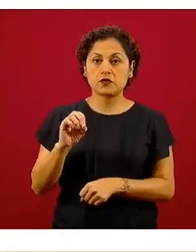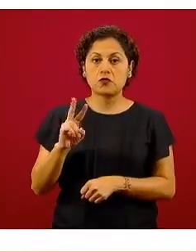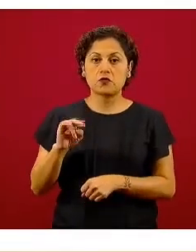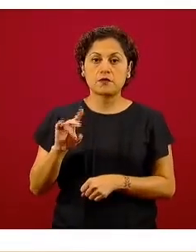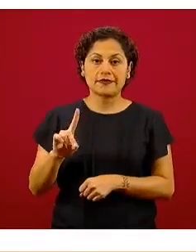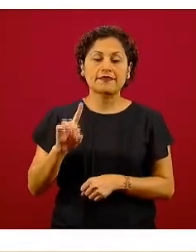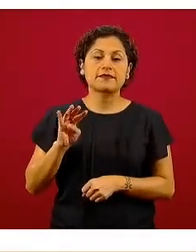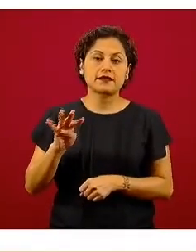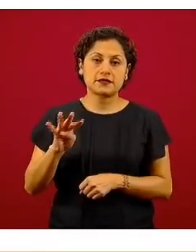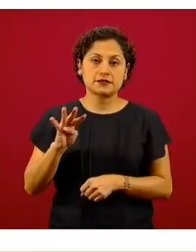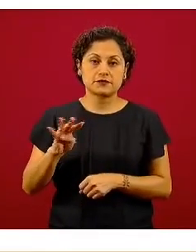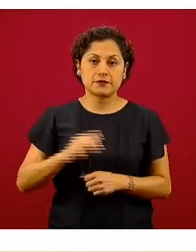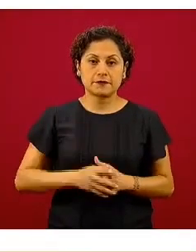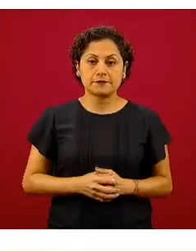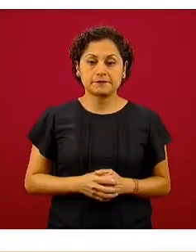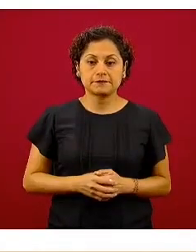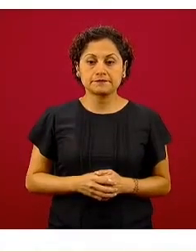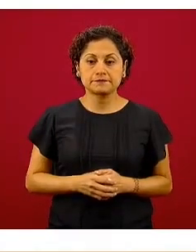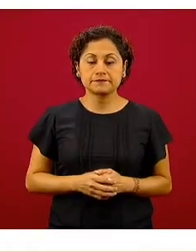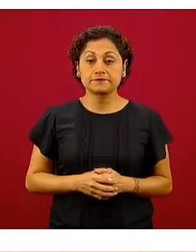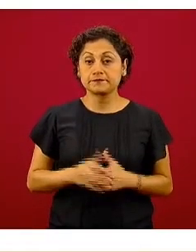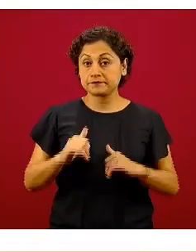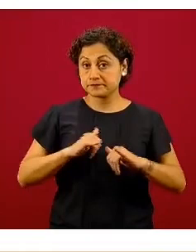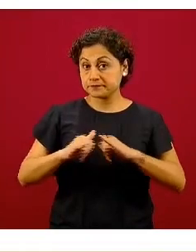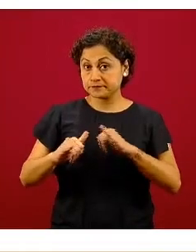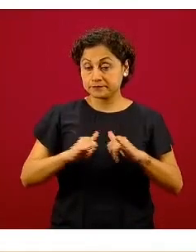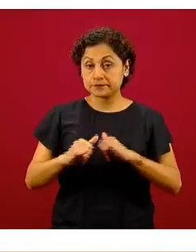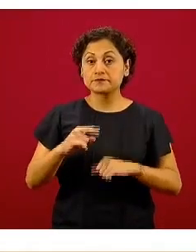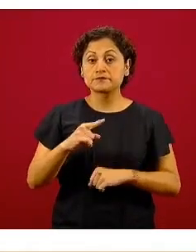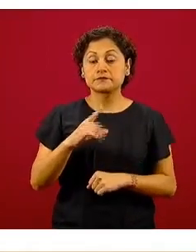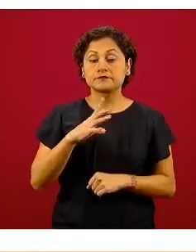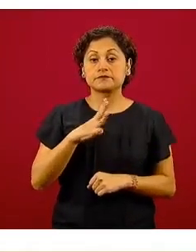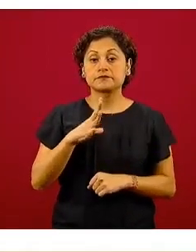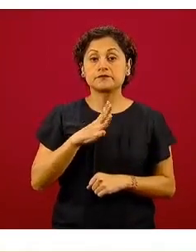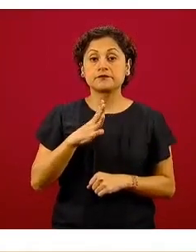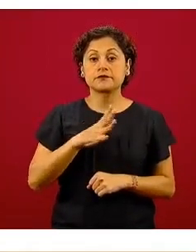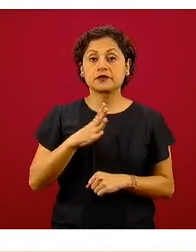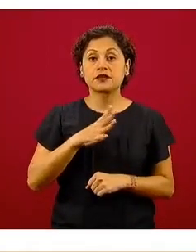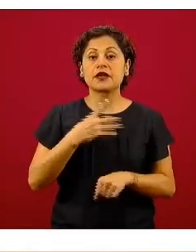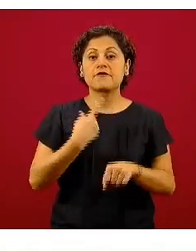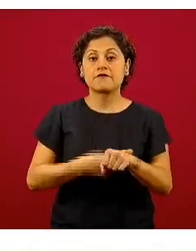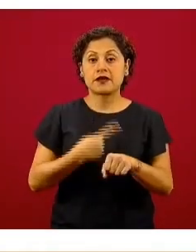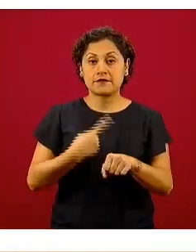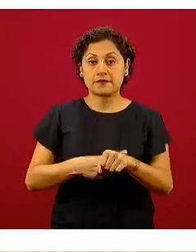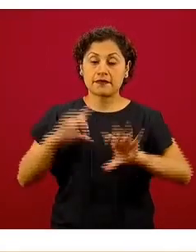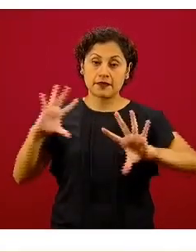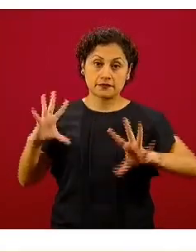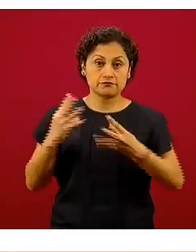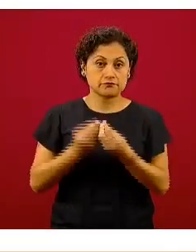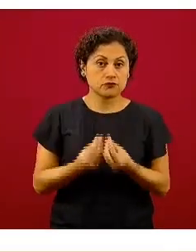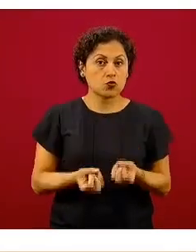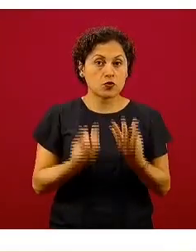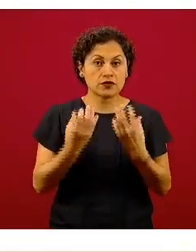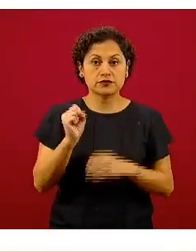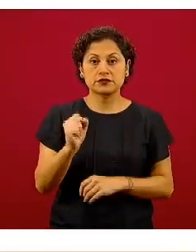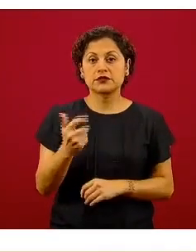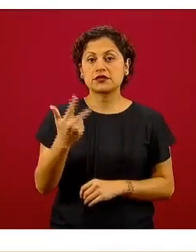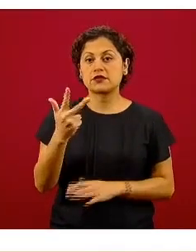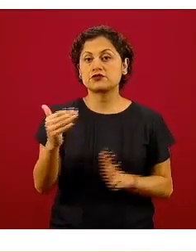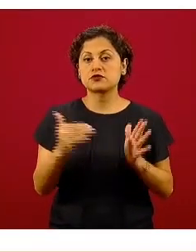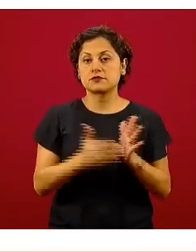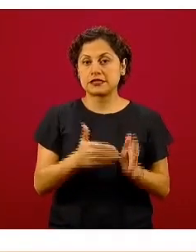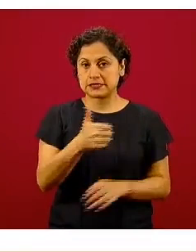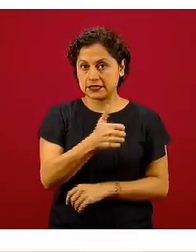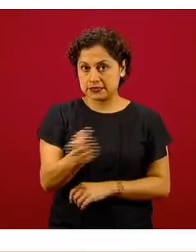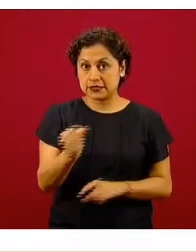siguiente diapositiva. Tenemos la distribución de la carga de enfermedad acumulada, o sea, los 68.620 casos,